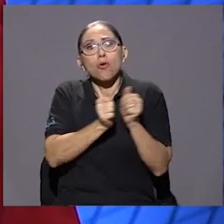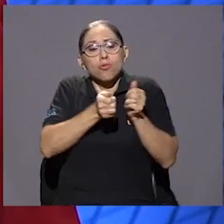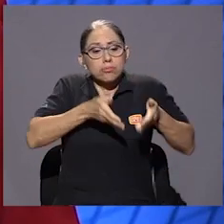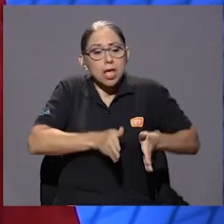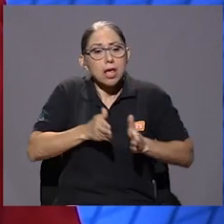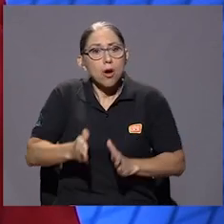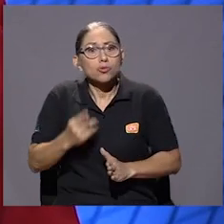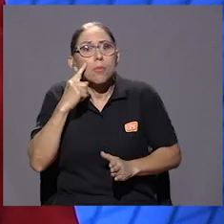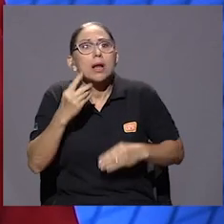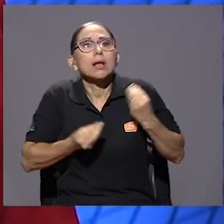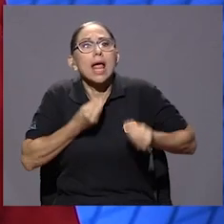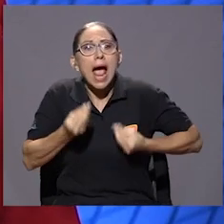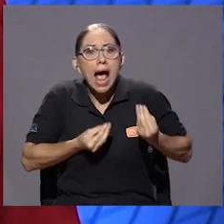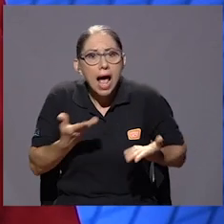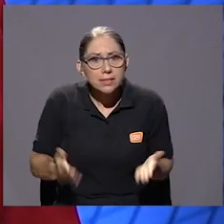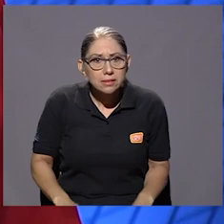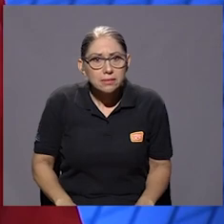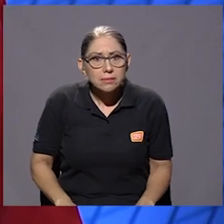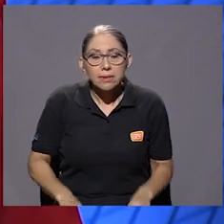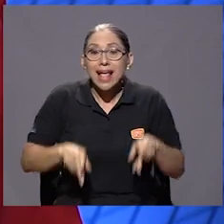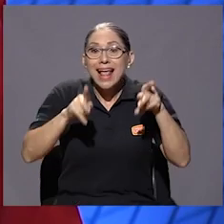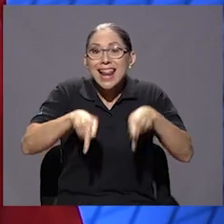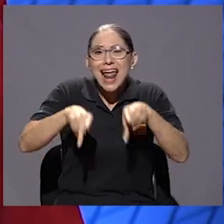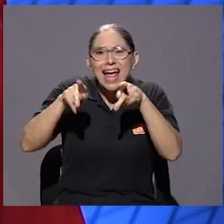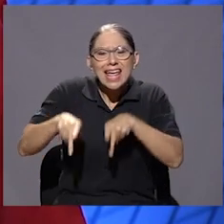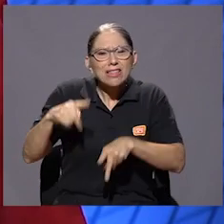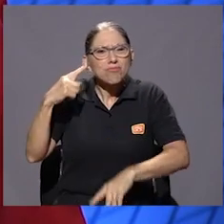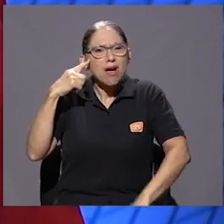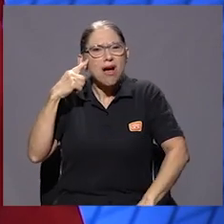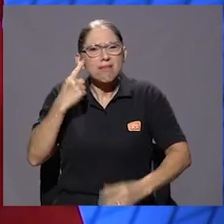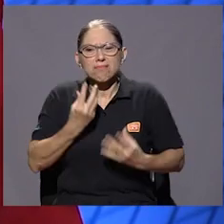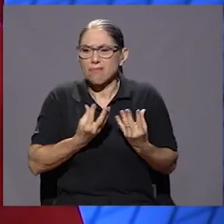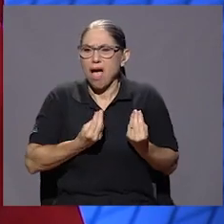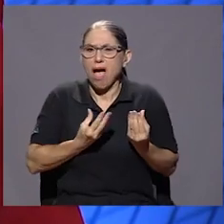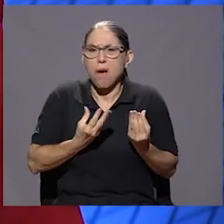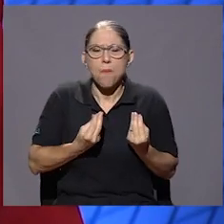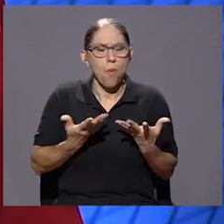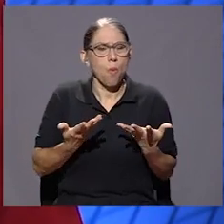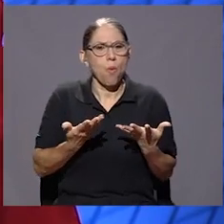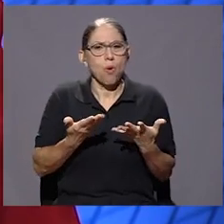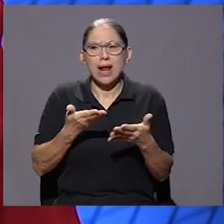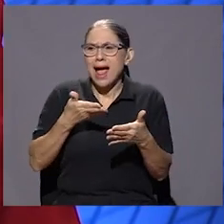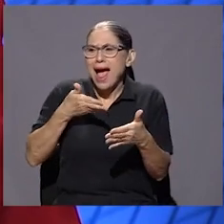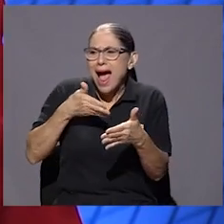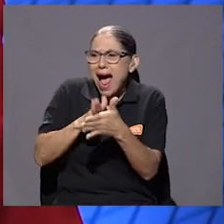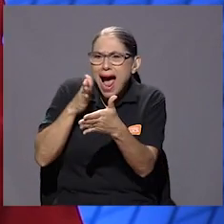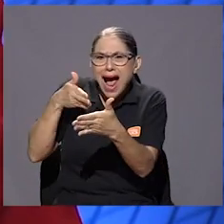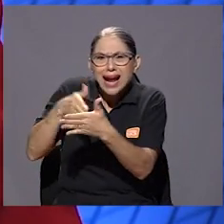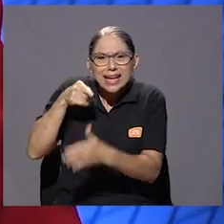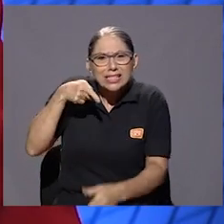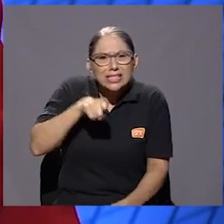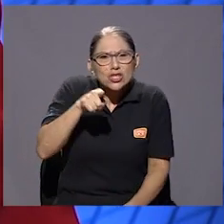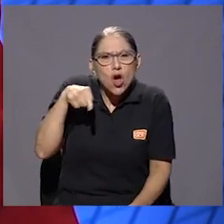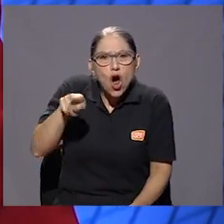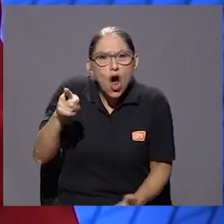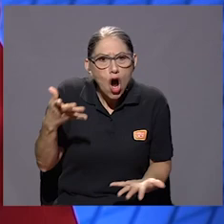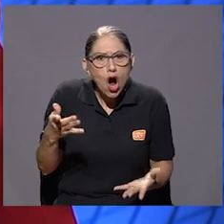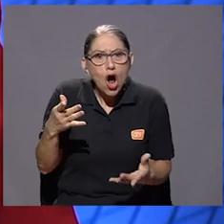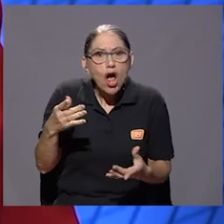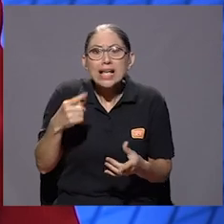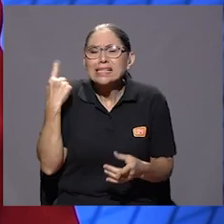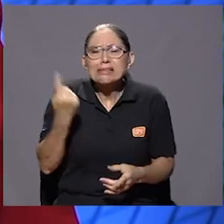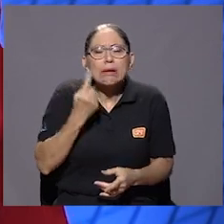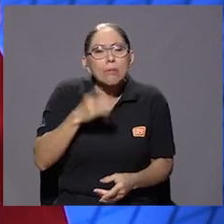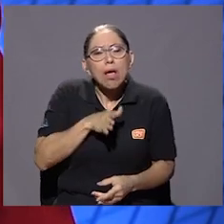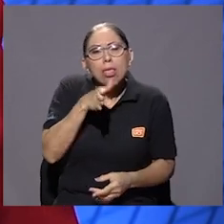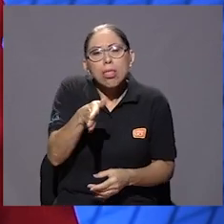Entonces, la gente le surge el temor, la agresión, la violencia. Acuden constantemente a